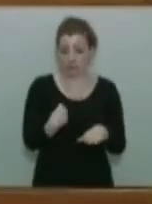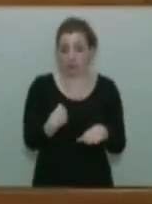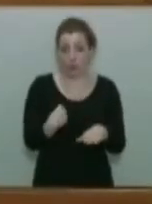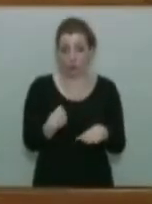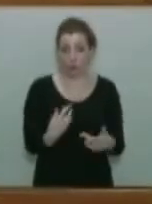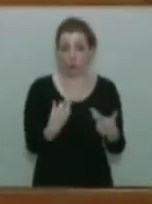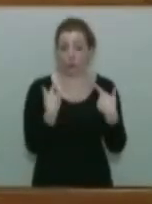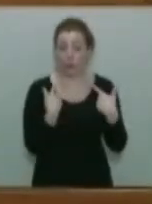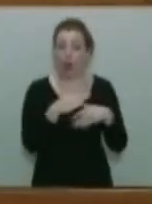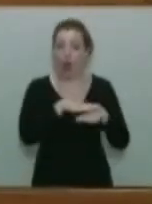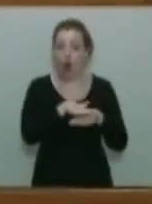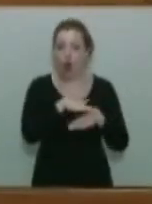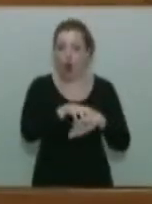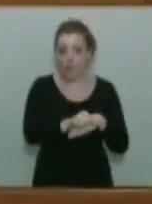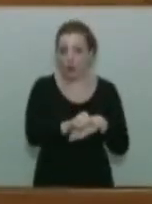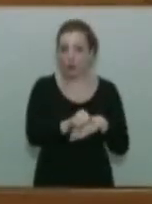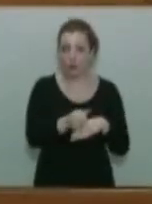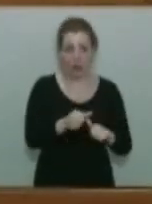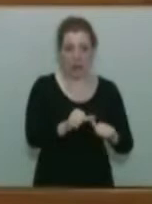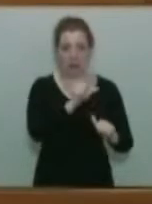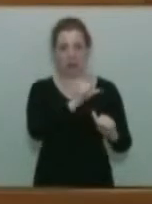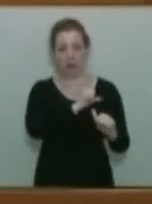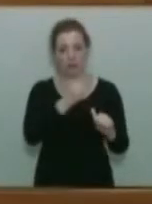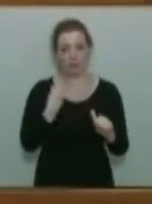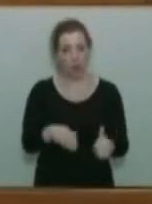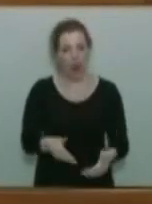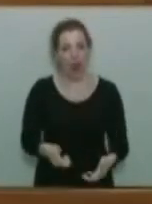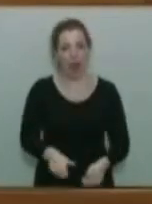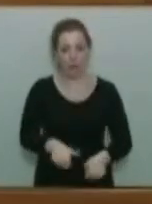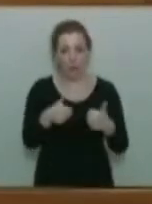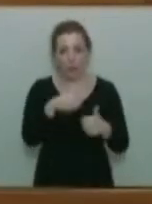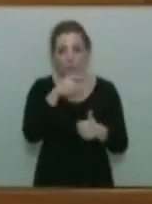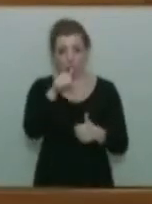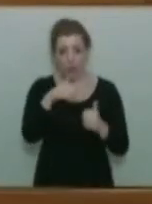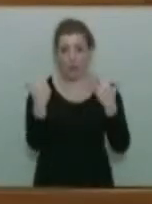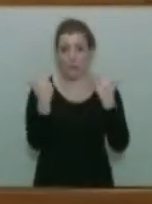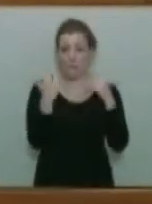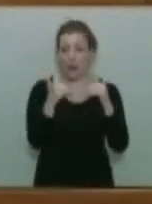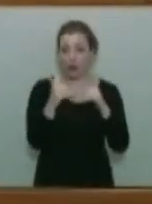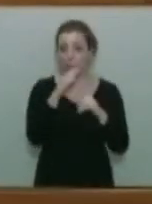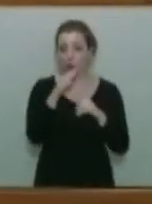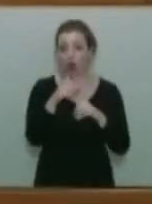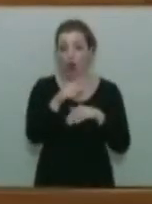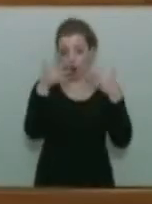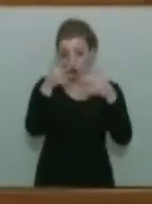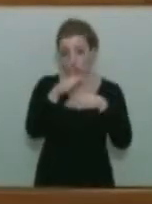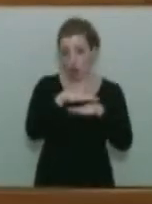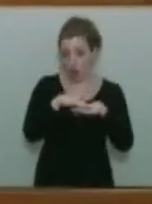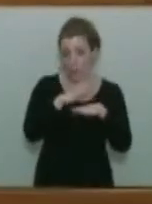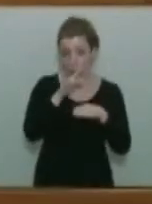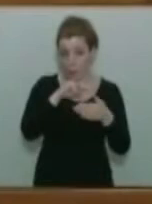al Gobierno, que eran todos los previos a la aprobación este miércoles por el Consejo de Gobierno de ese plan de empleo.